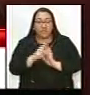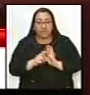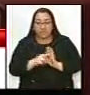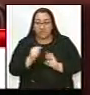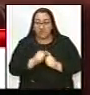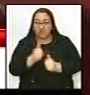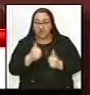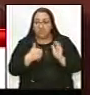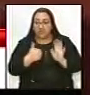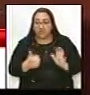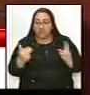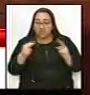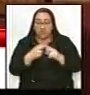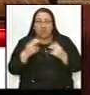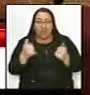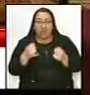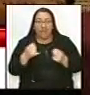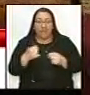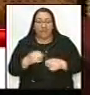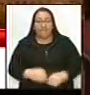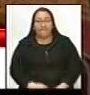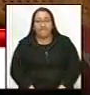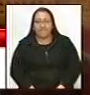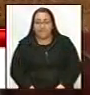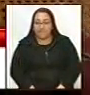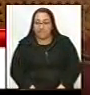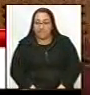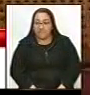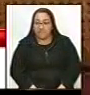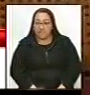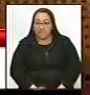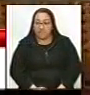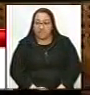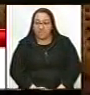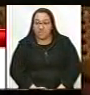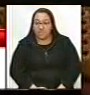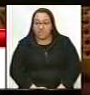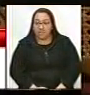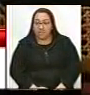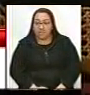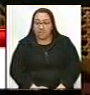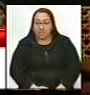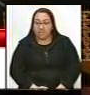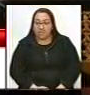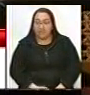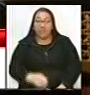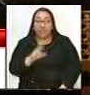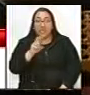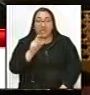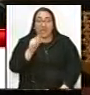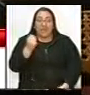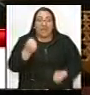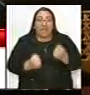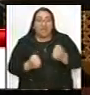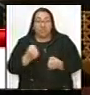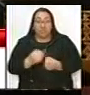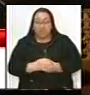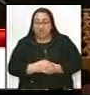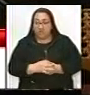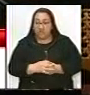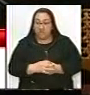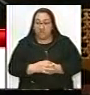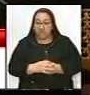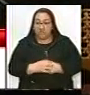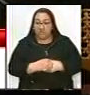los cuales 6 se encuentran ahora en proinversión y tienen dos componentes la red de transporte regional